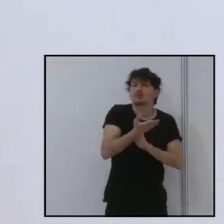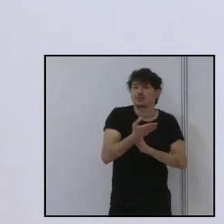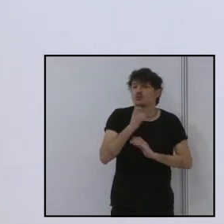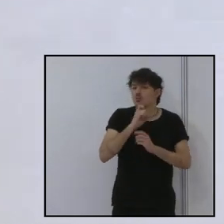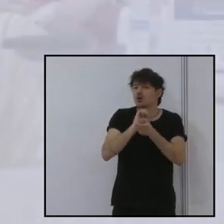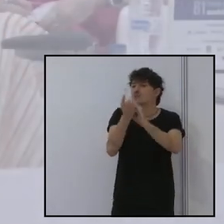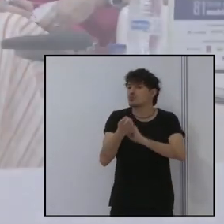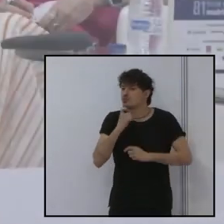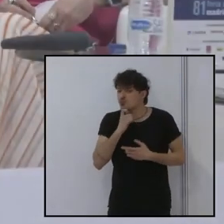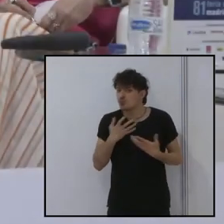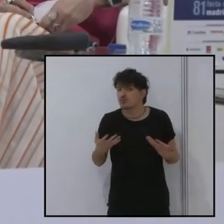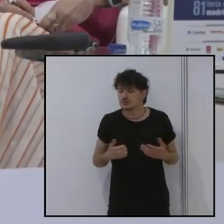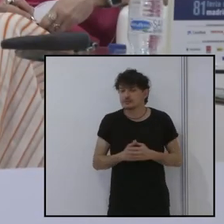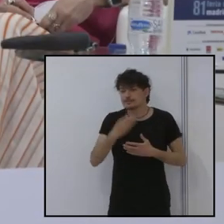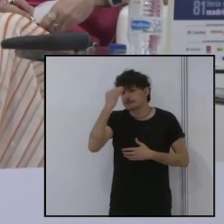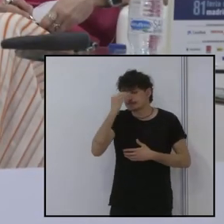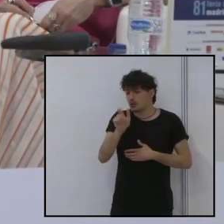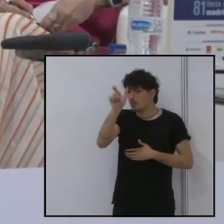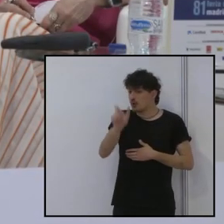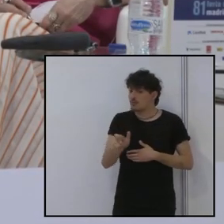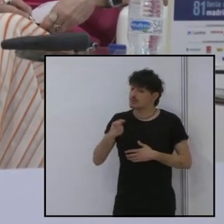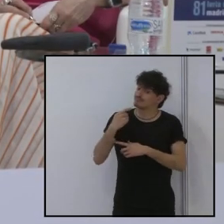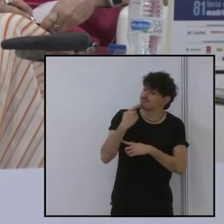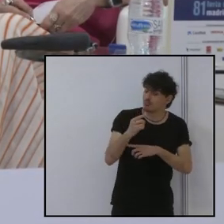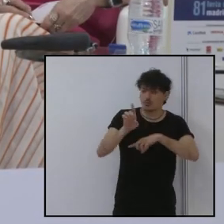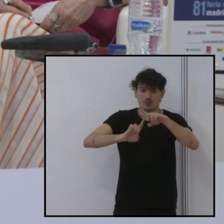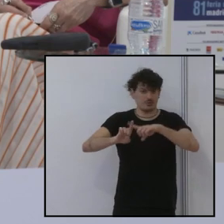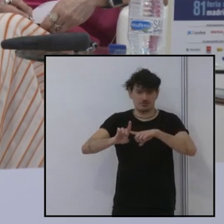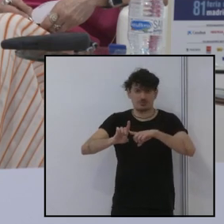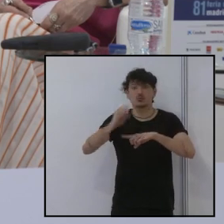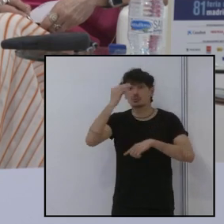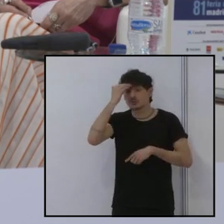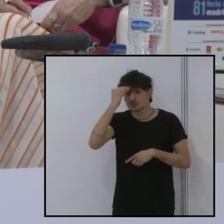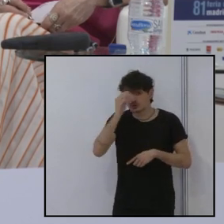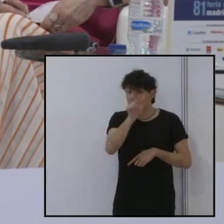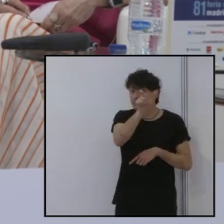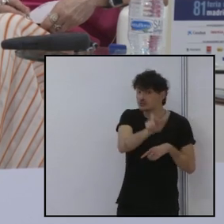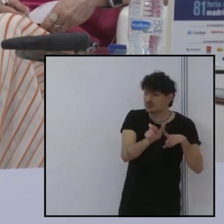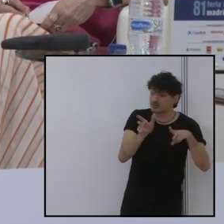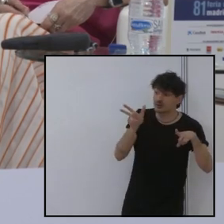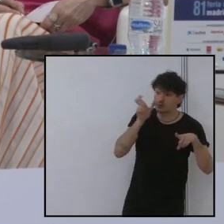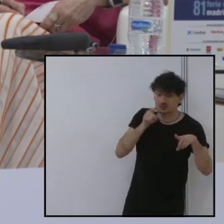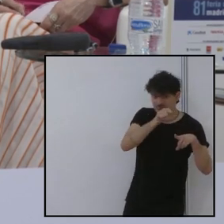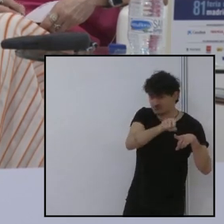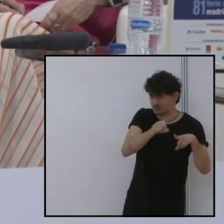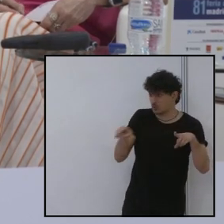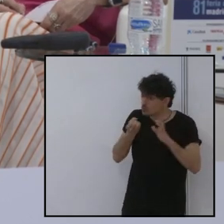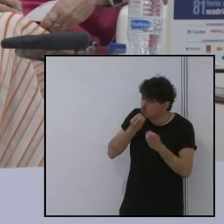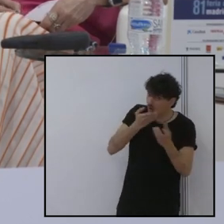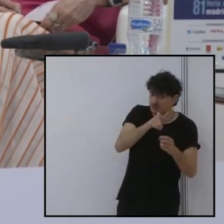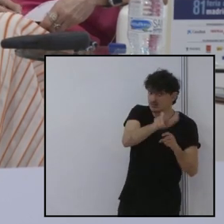Bueno, no creo que el problema esté en la persona que lo tiene que decir. Imagino que el problema está en la persona que lo tiene que escuchar. Es decir, a ti no